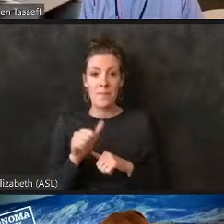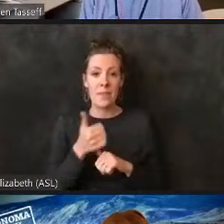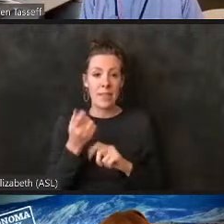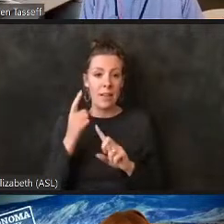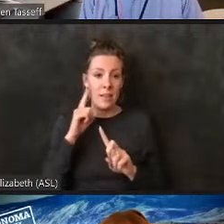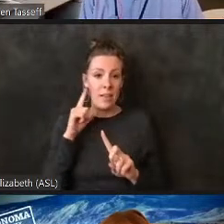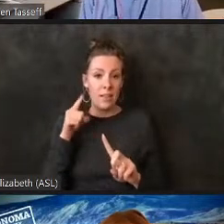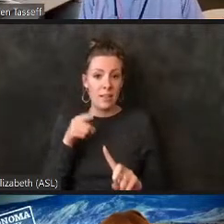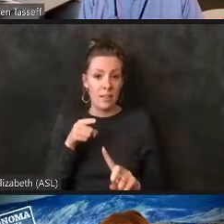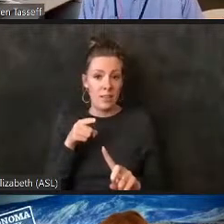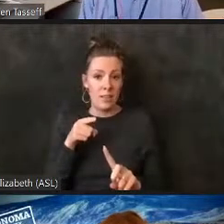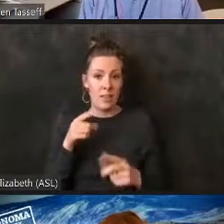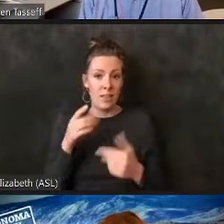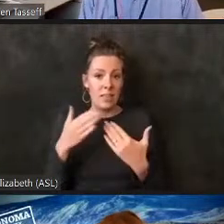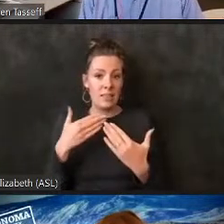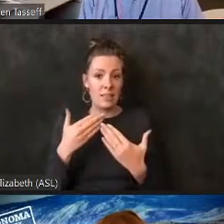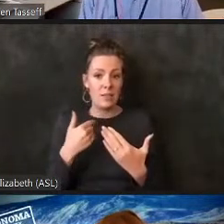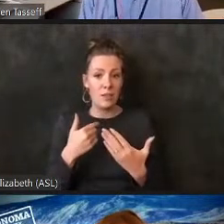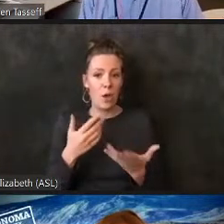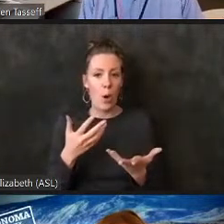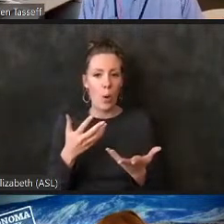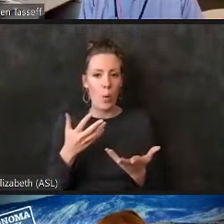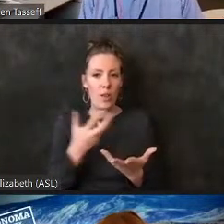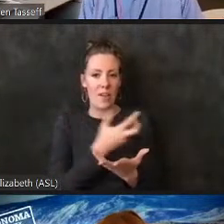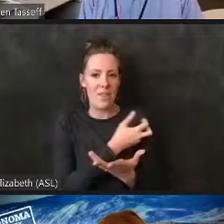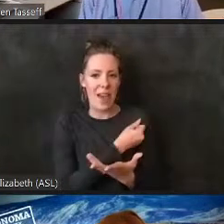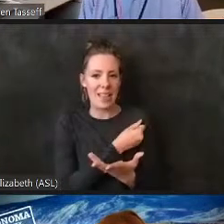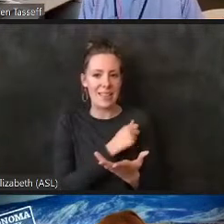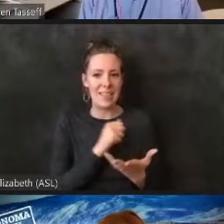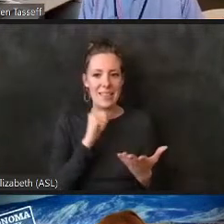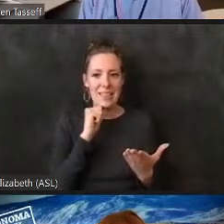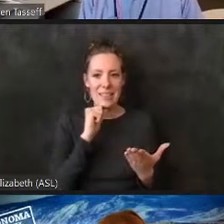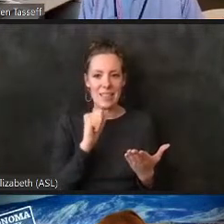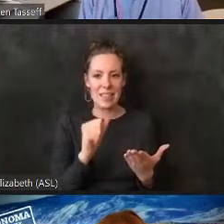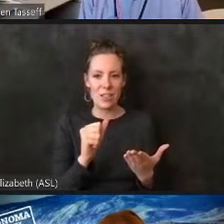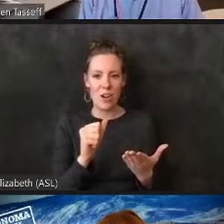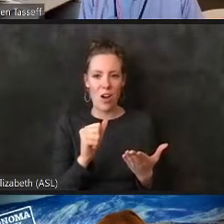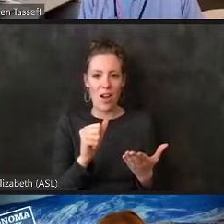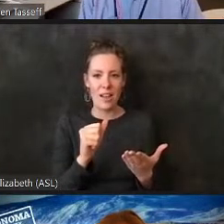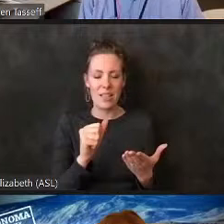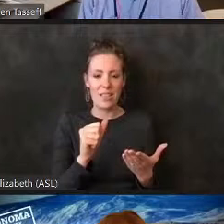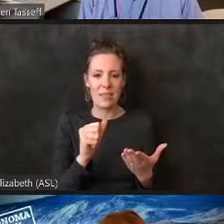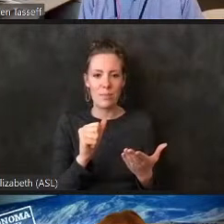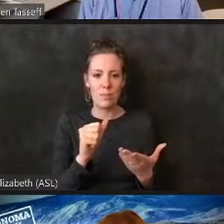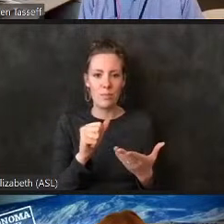la generalización de la población se está ocurriendo, ¿verdad? Si la vacuna